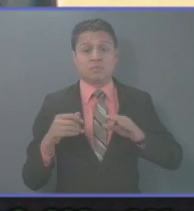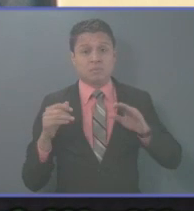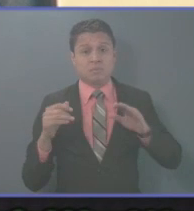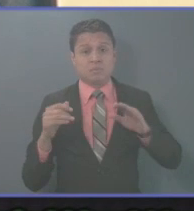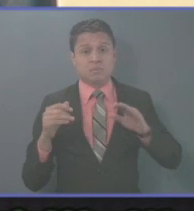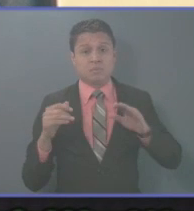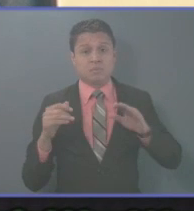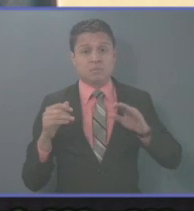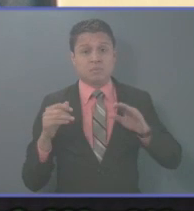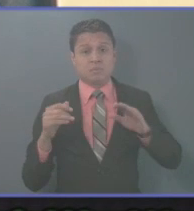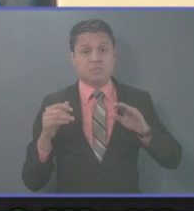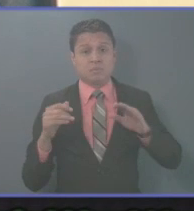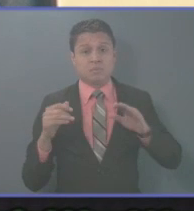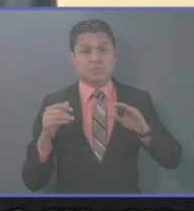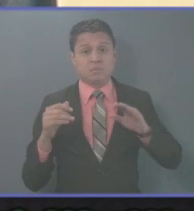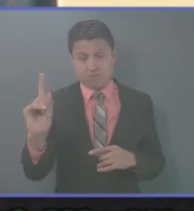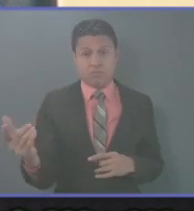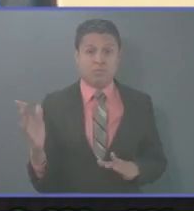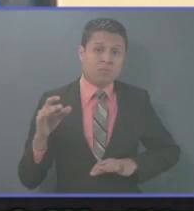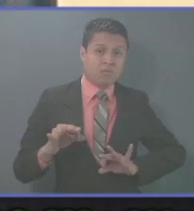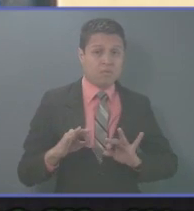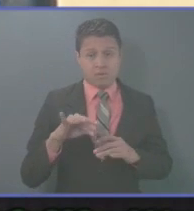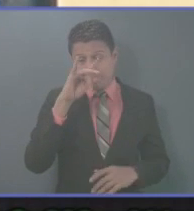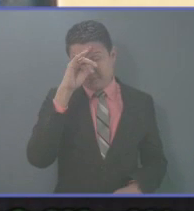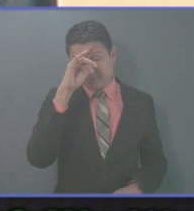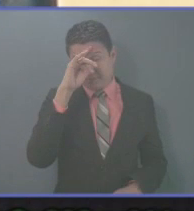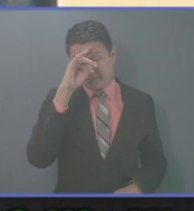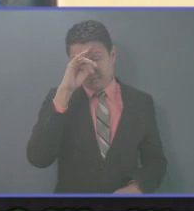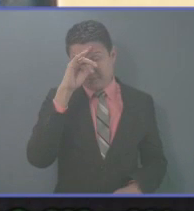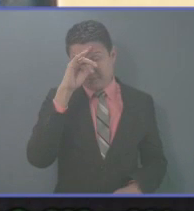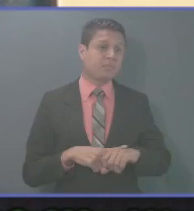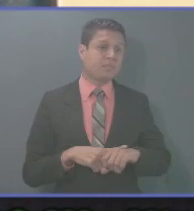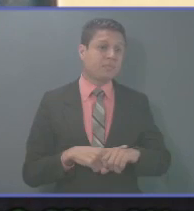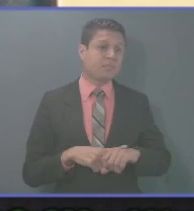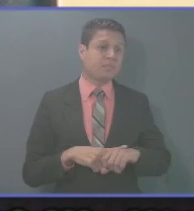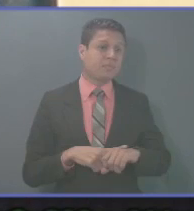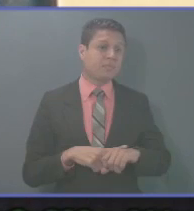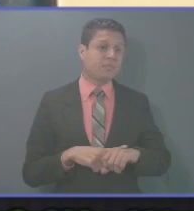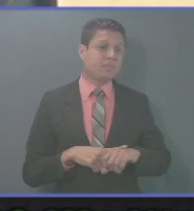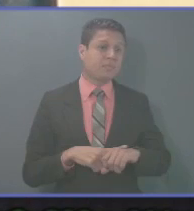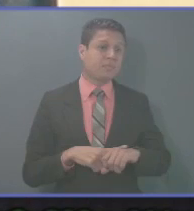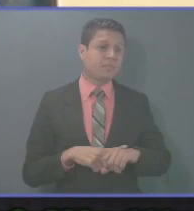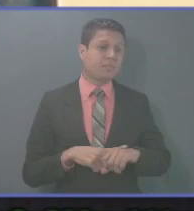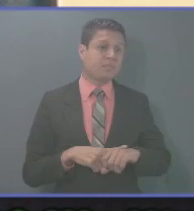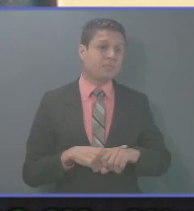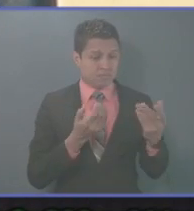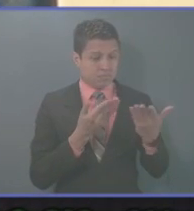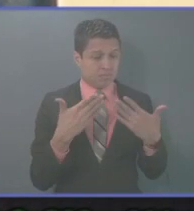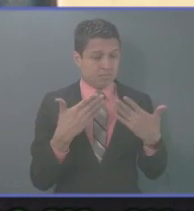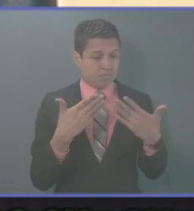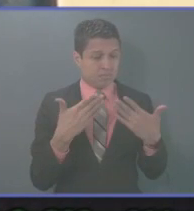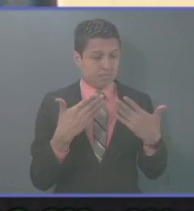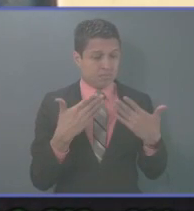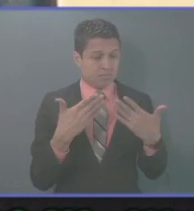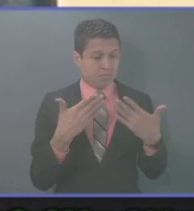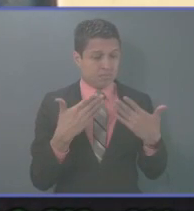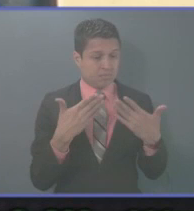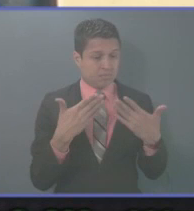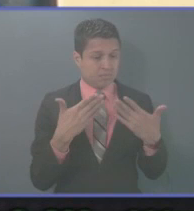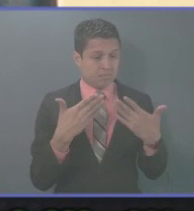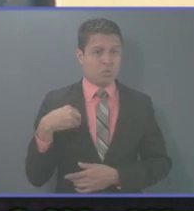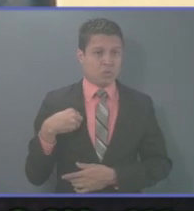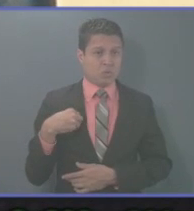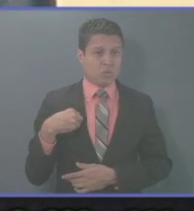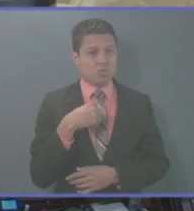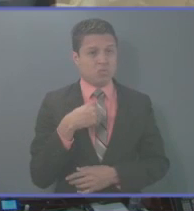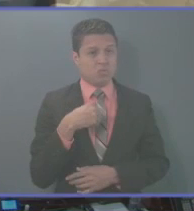situación de pérdida de empleo o suspensión del empleo en este periodo no pierdan su derecho a ser atendidos en el Seguro Social. Gracias,